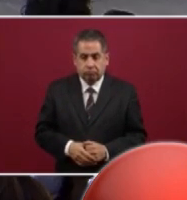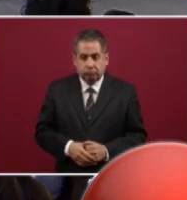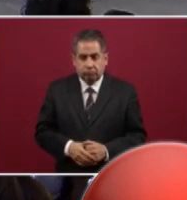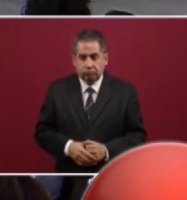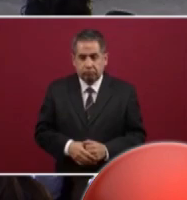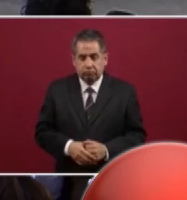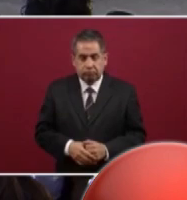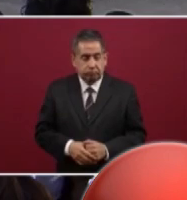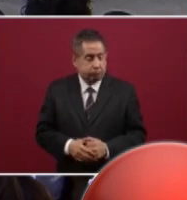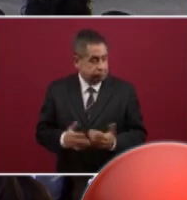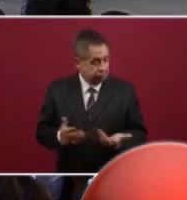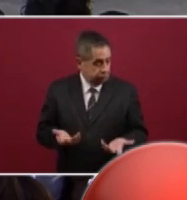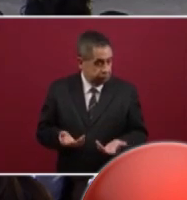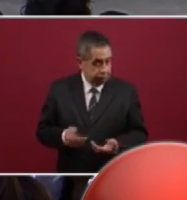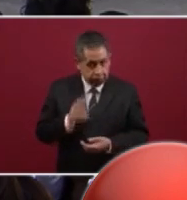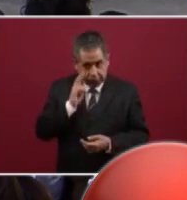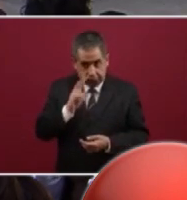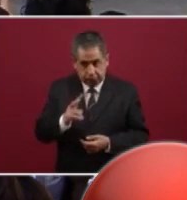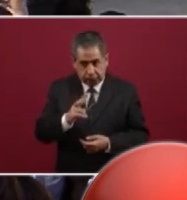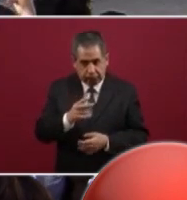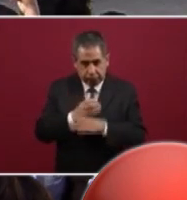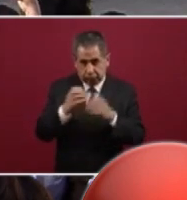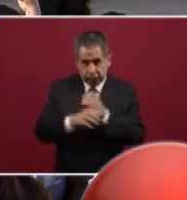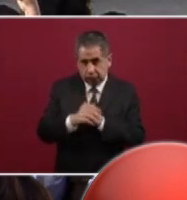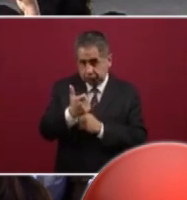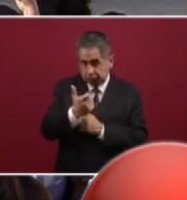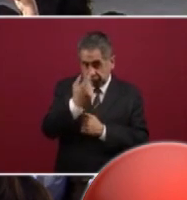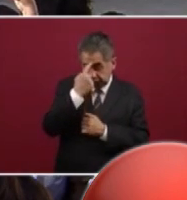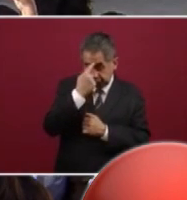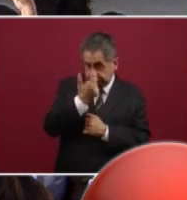Si hablamos de lo material,